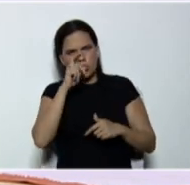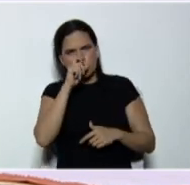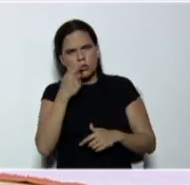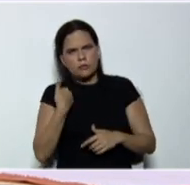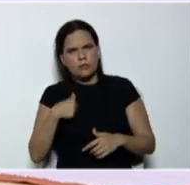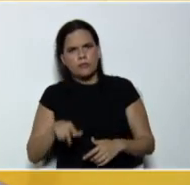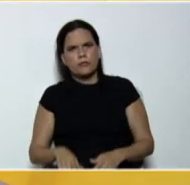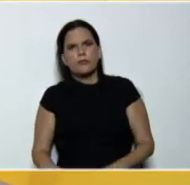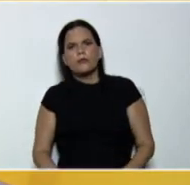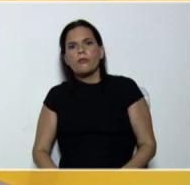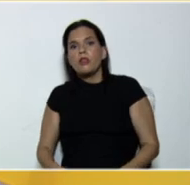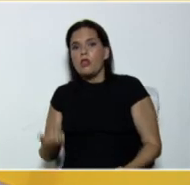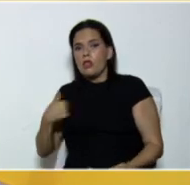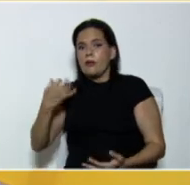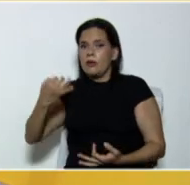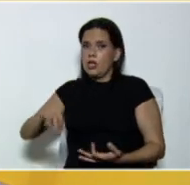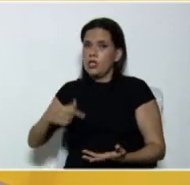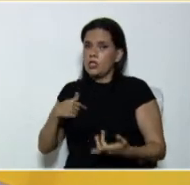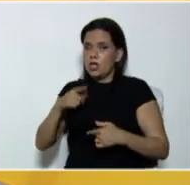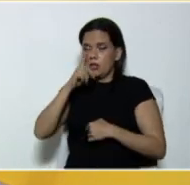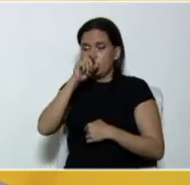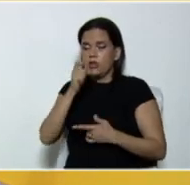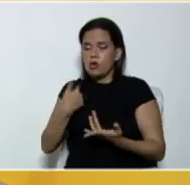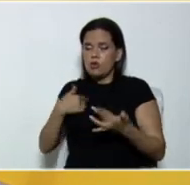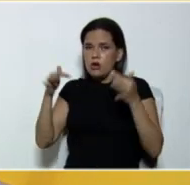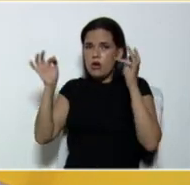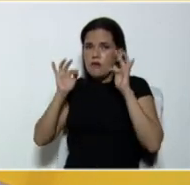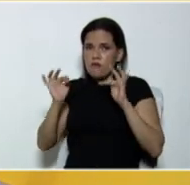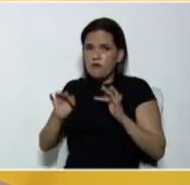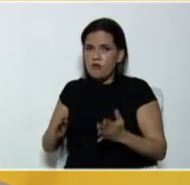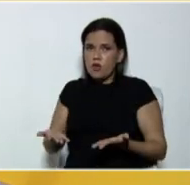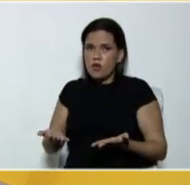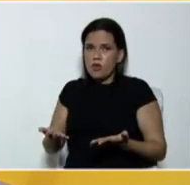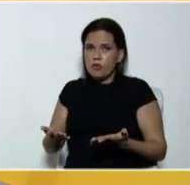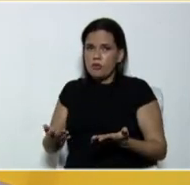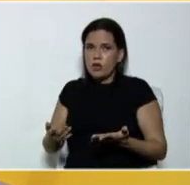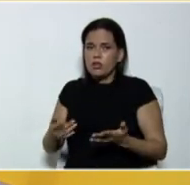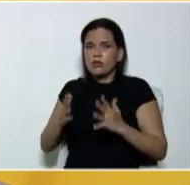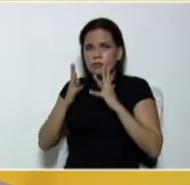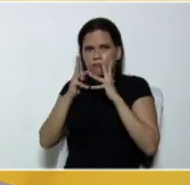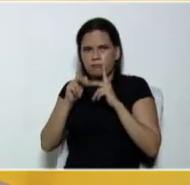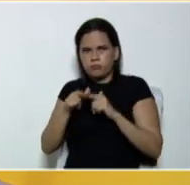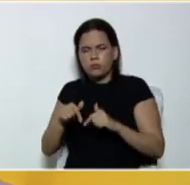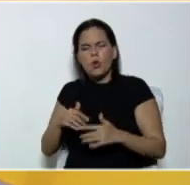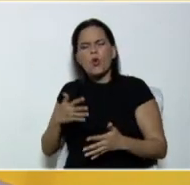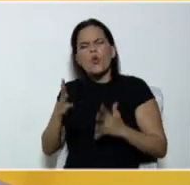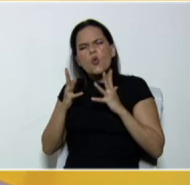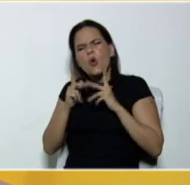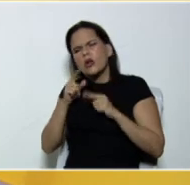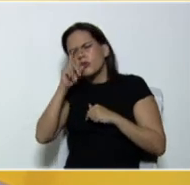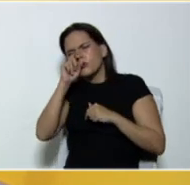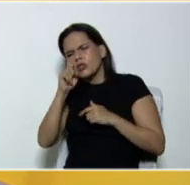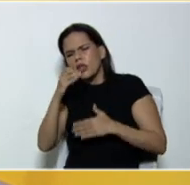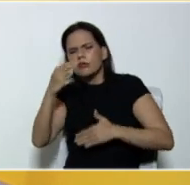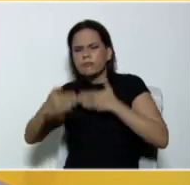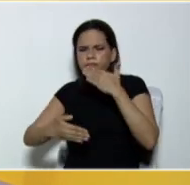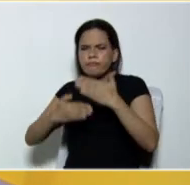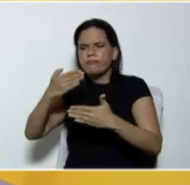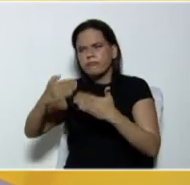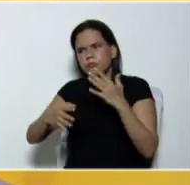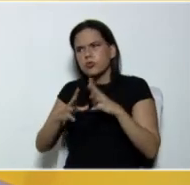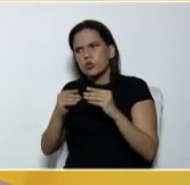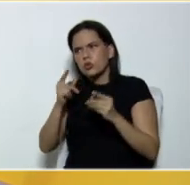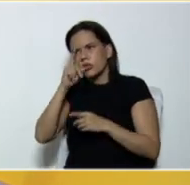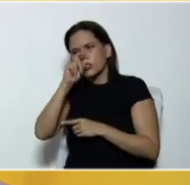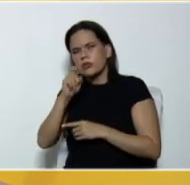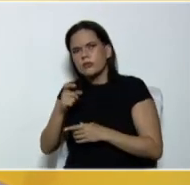fácil. Exactamente, ya que la edad también es una forma, o mejor dicho, debemos de ir contando cuántos años vamos cumpliendo cada vez, cada